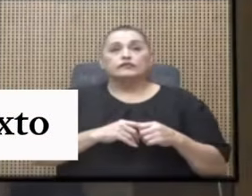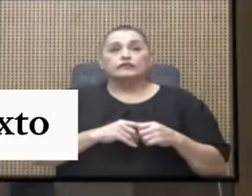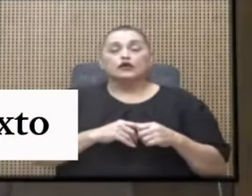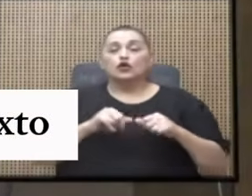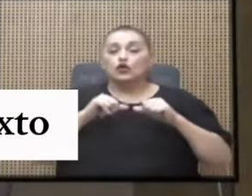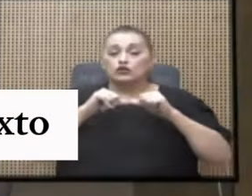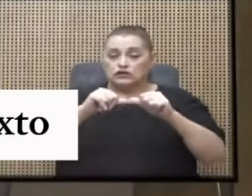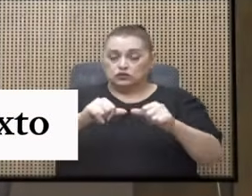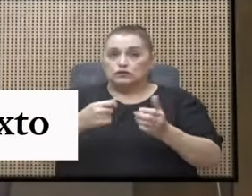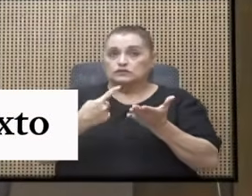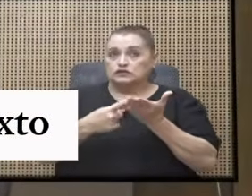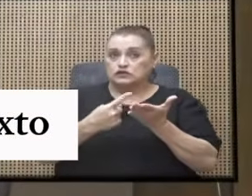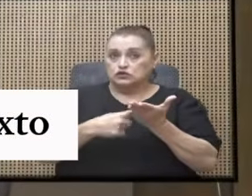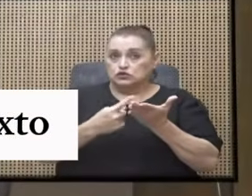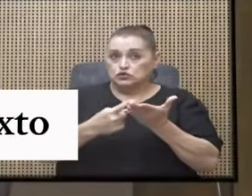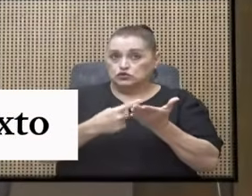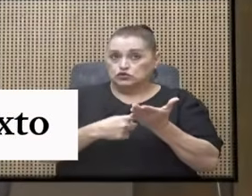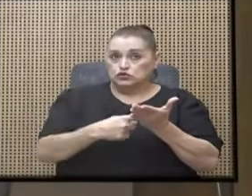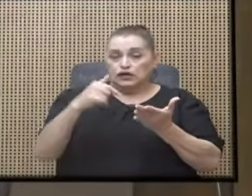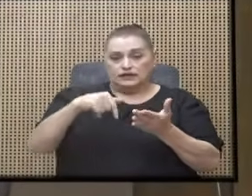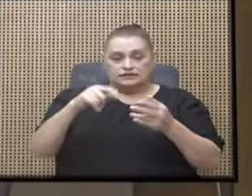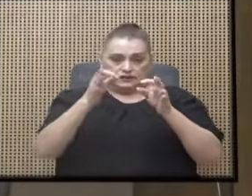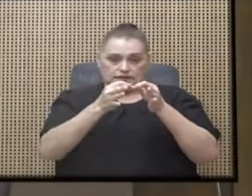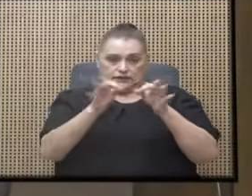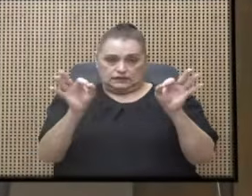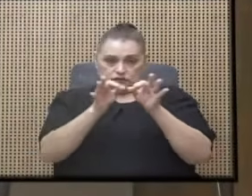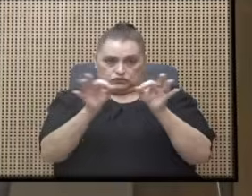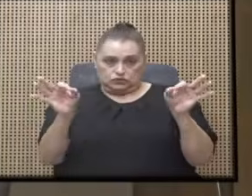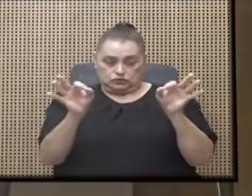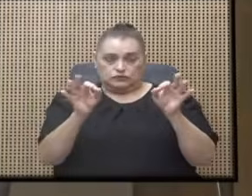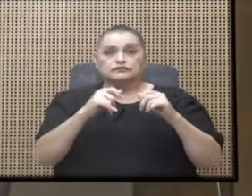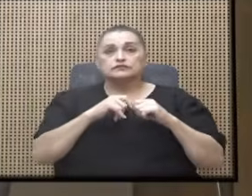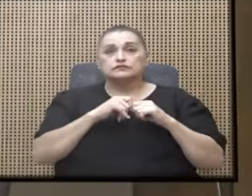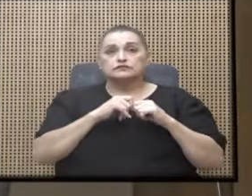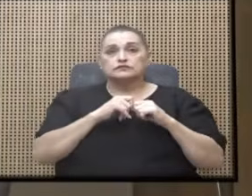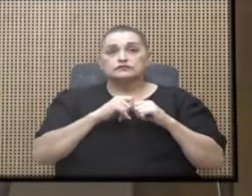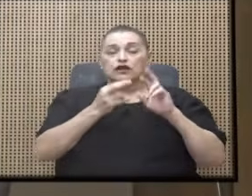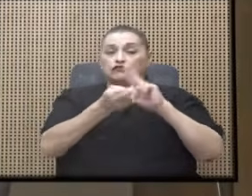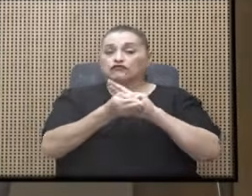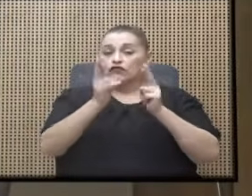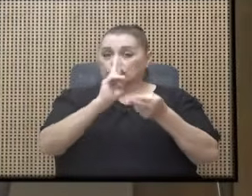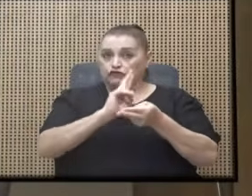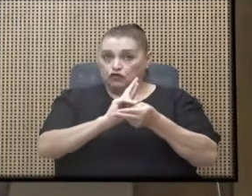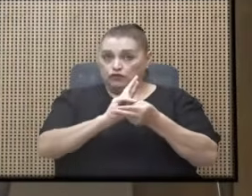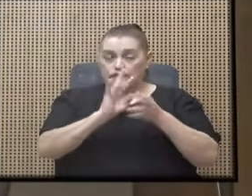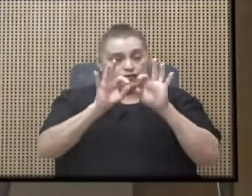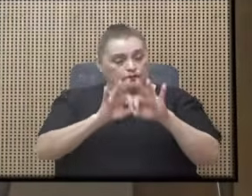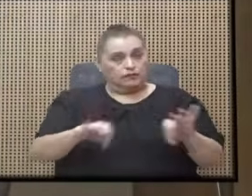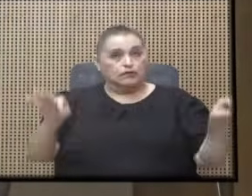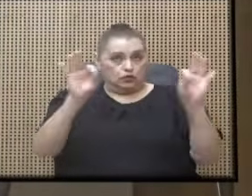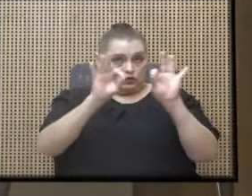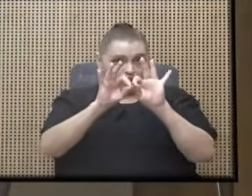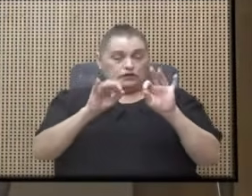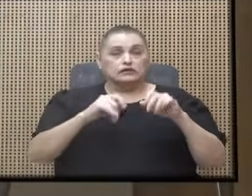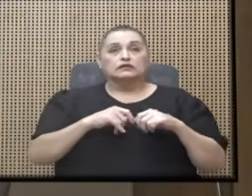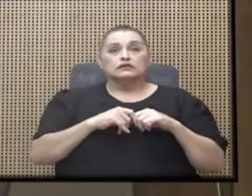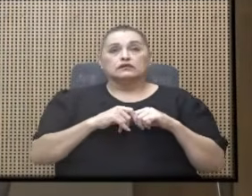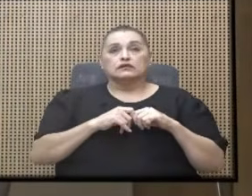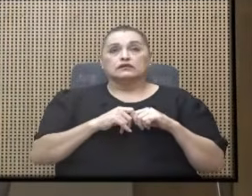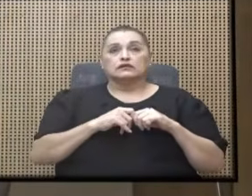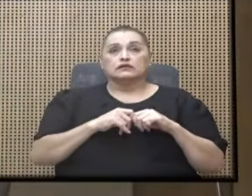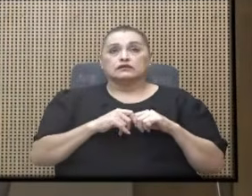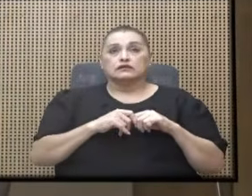Continuamos con la discusión de este texto, de una reforma tan importante,